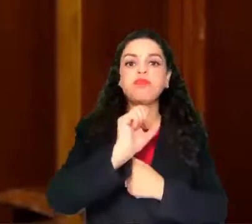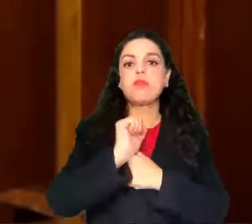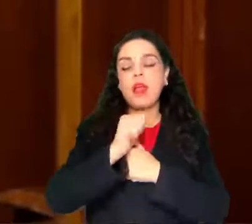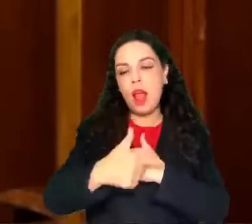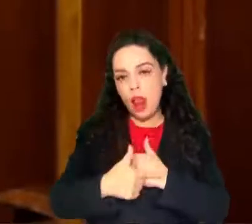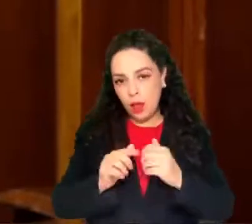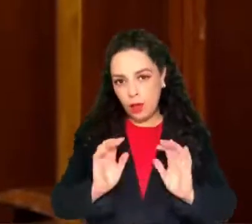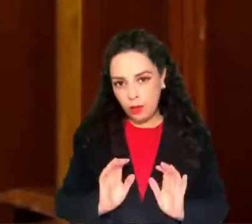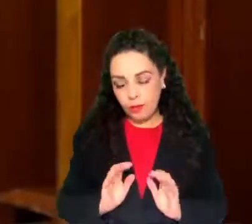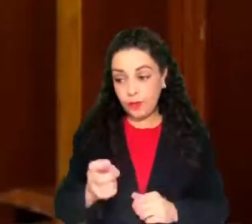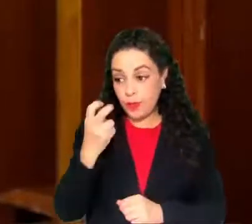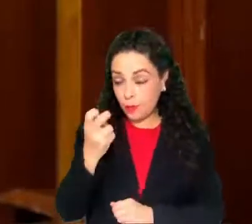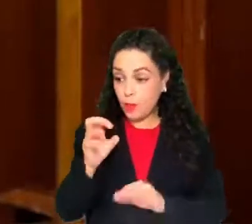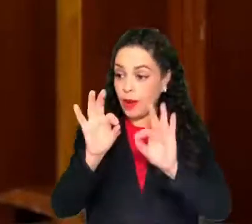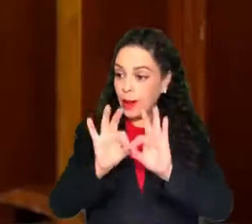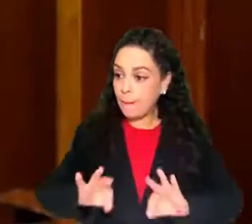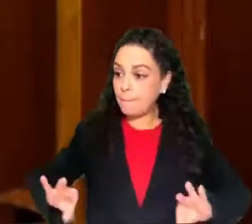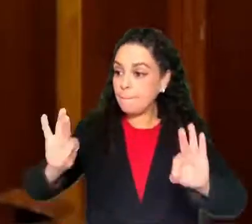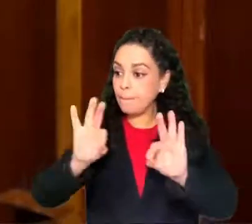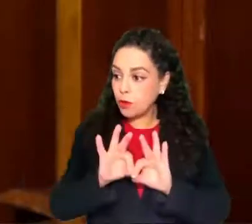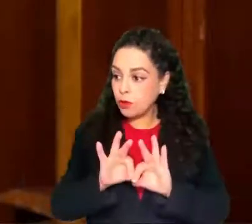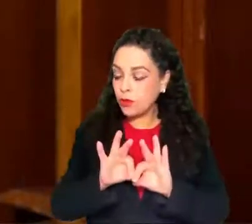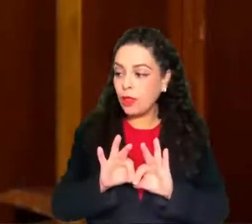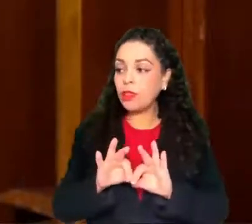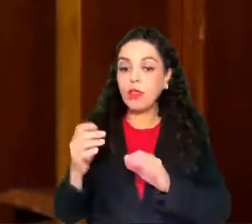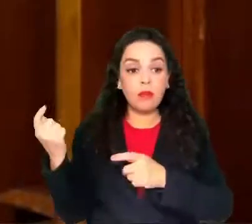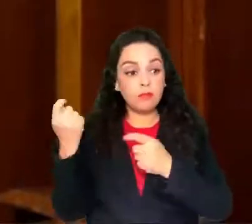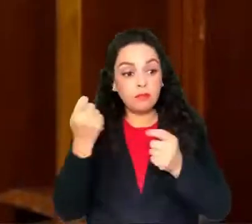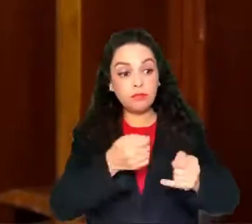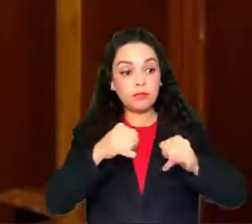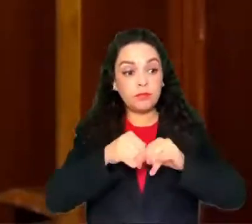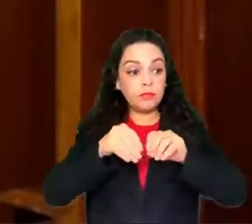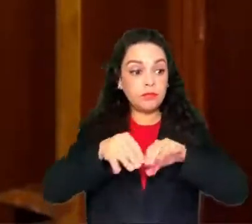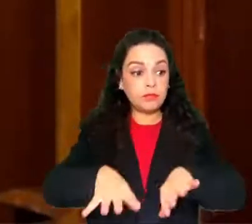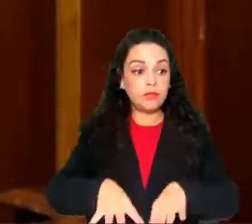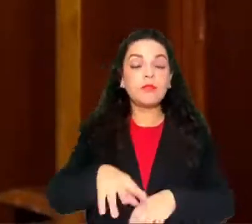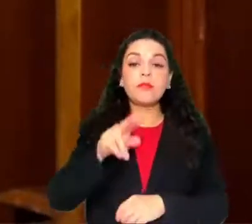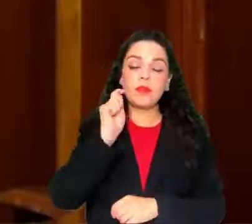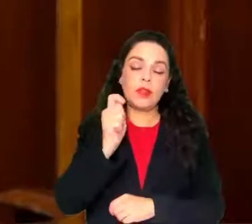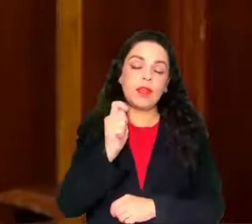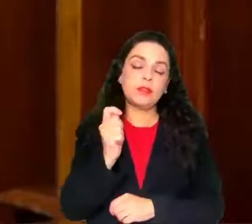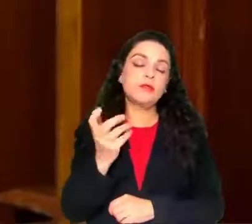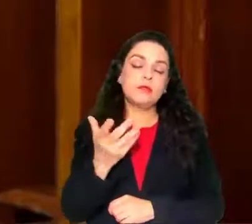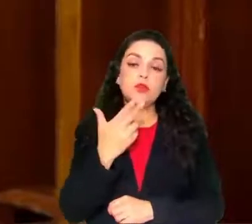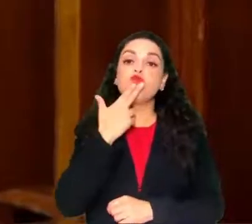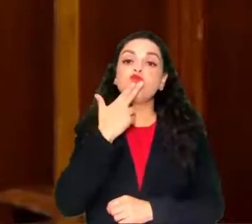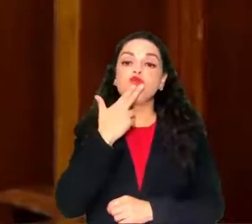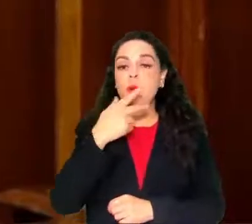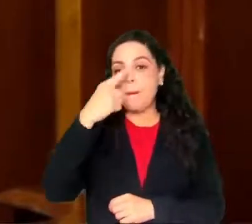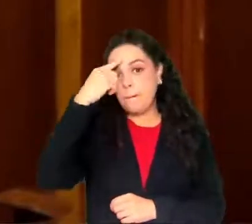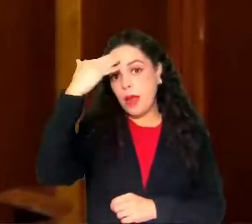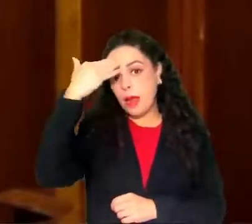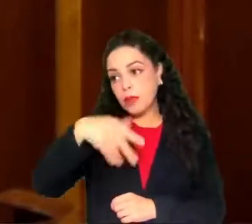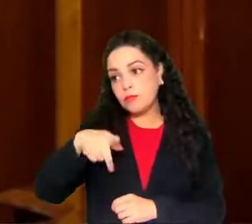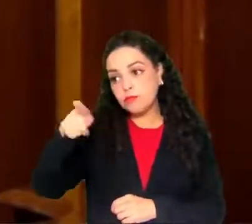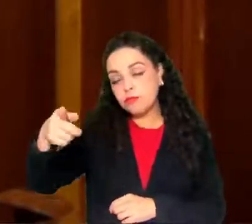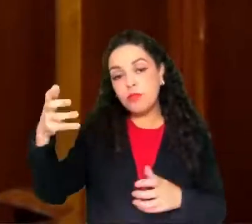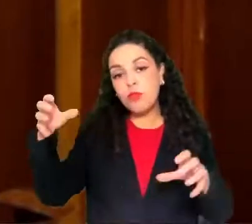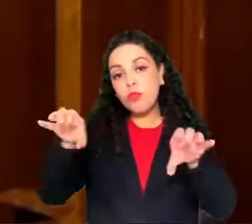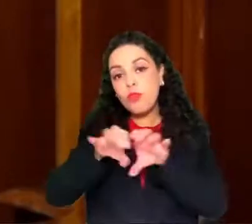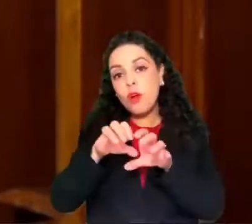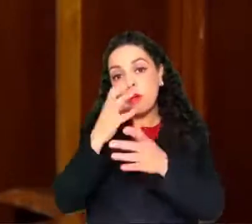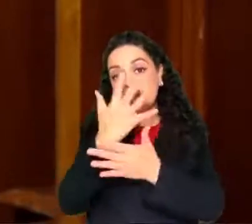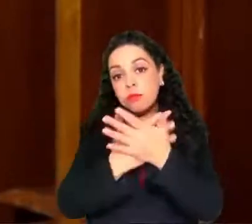de cuentas descrita tiene como valor intrínseco la rendición de desempeño gubernamental ya que la evaluación del desempeño